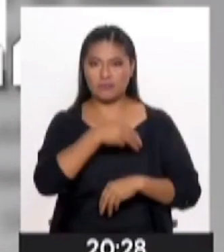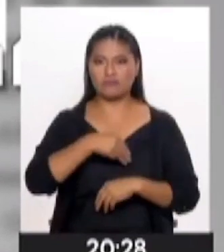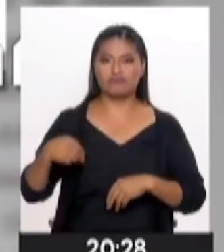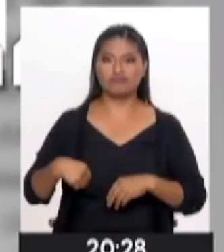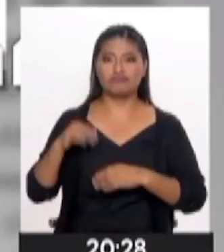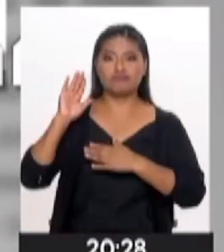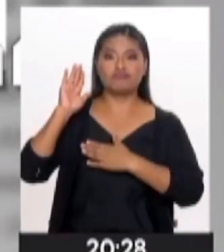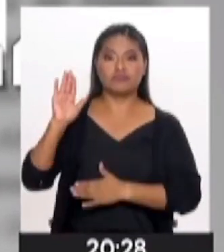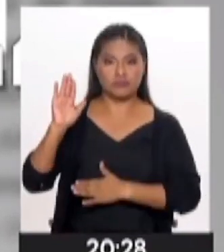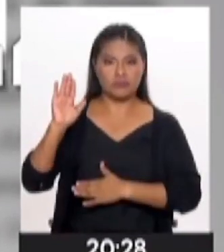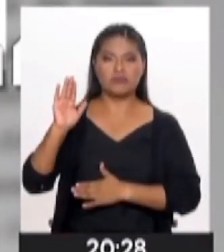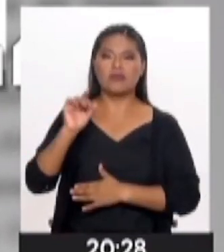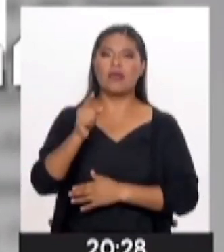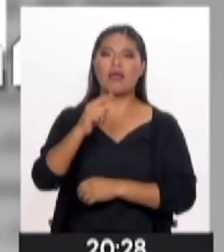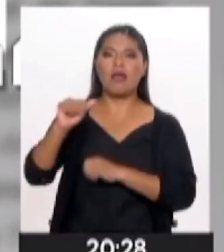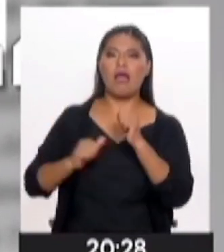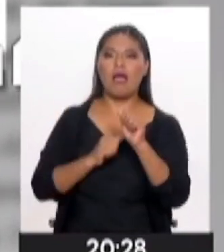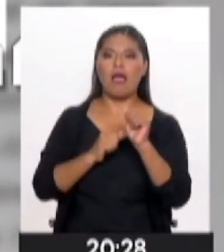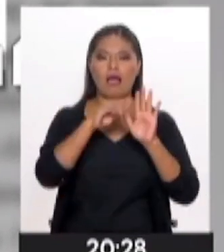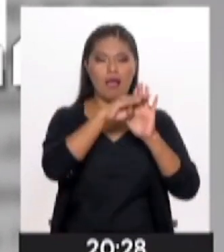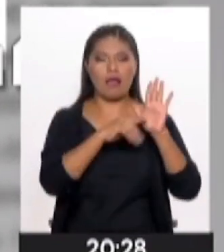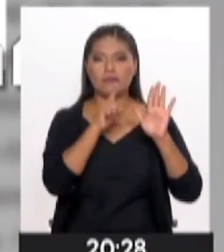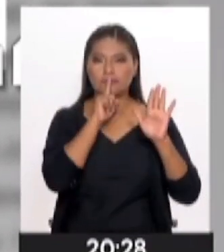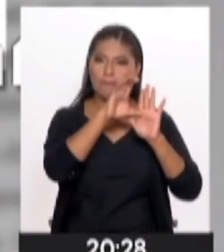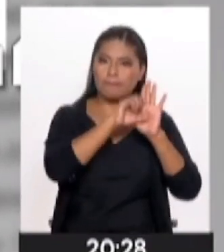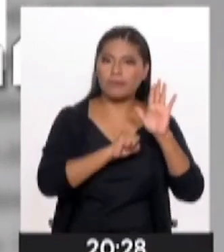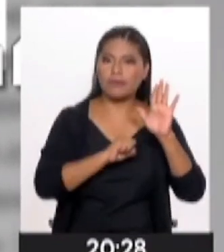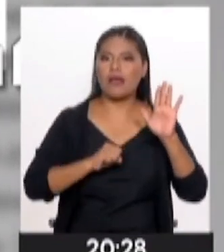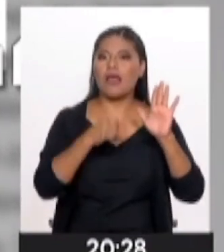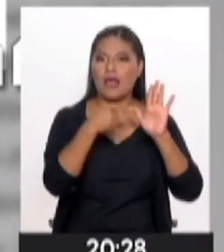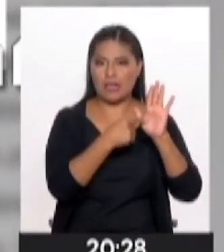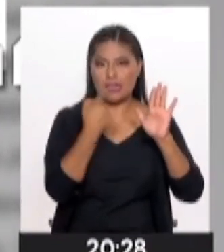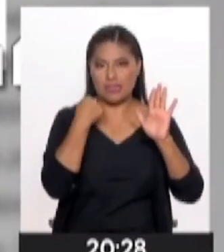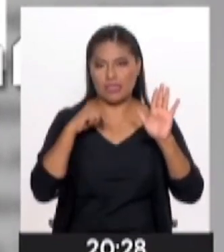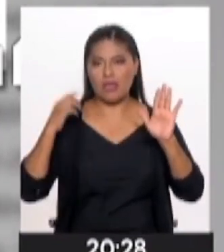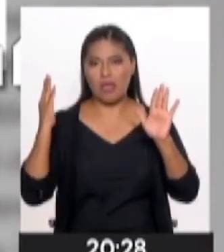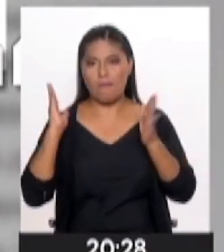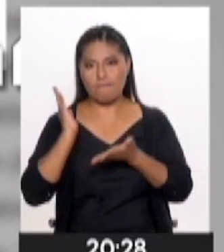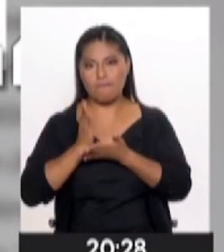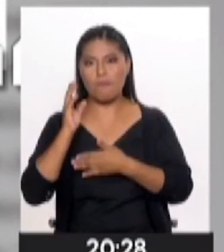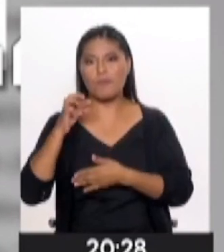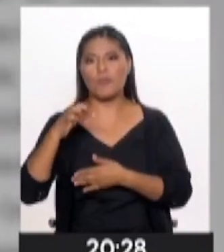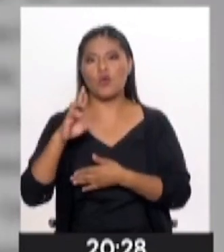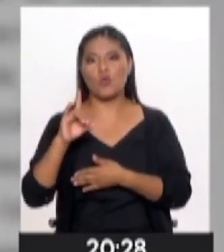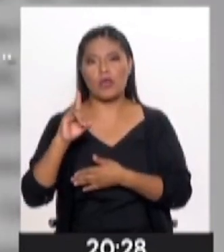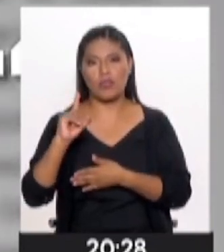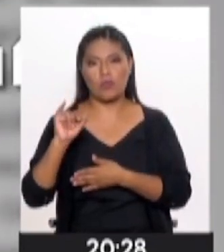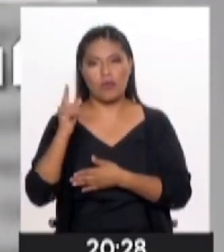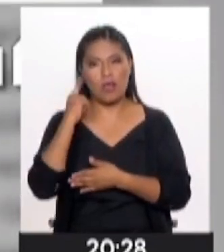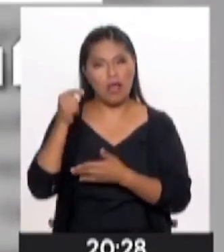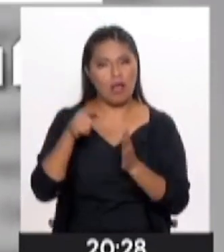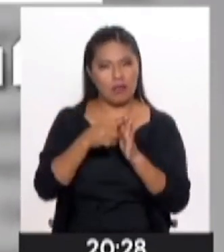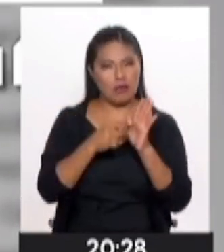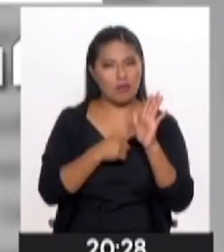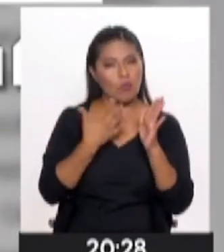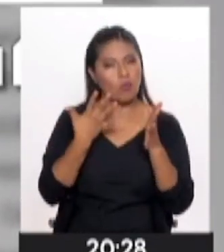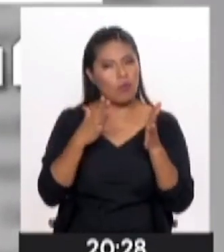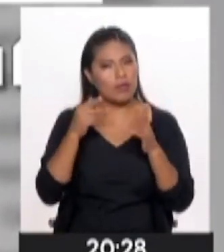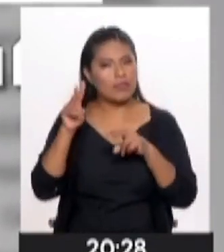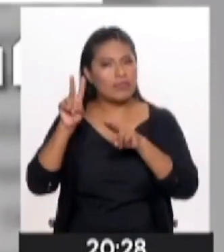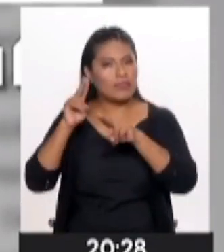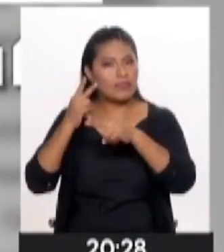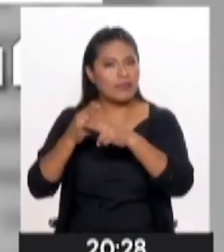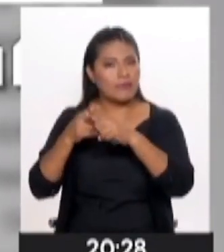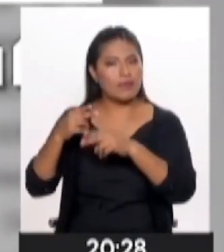cartera. En el documento dirigido a la Fiscal de la Nación se señala que el ministro habría incurrido en el presunto delito